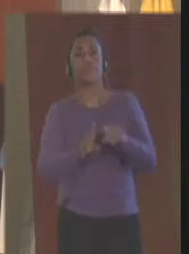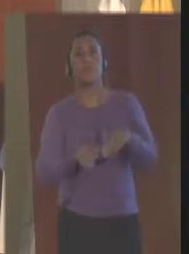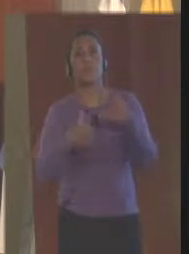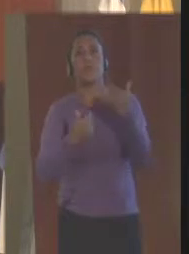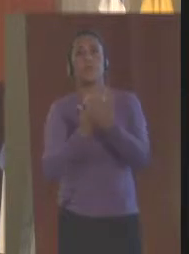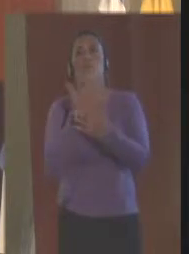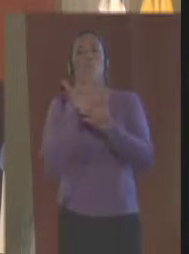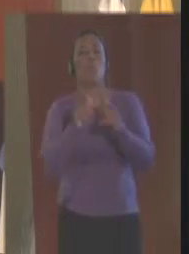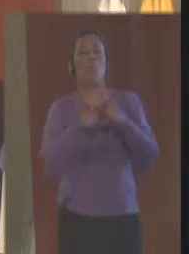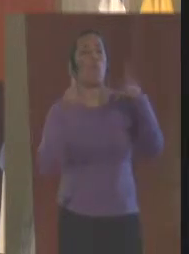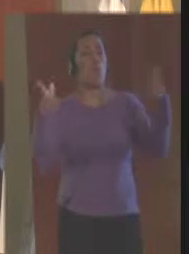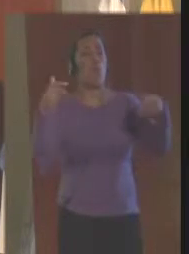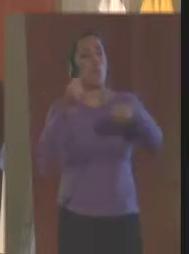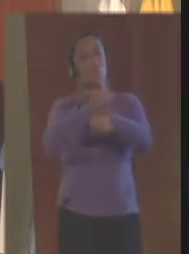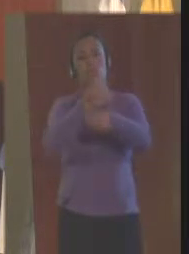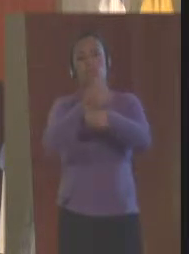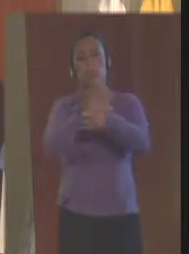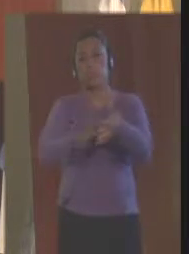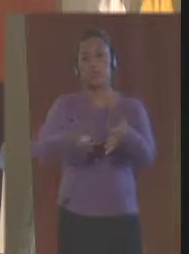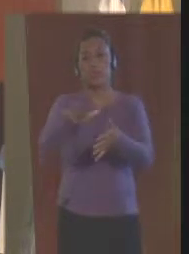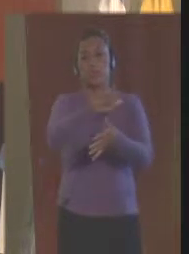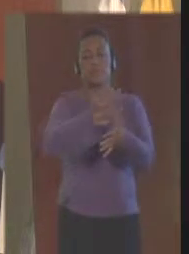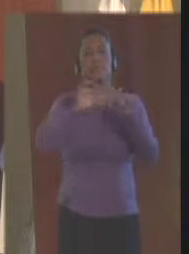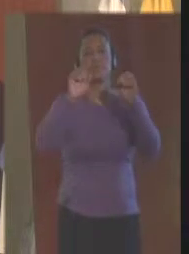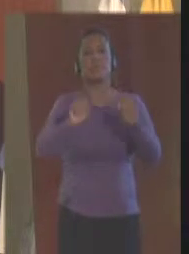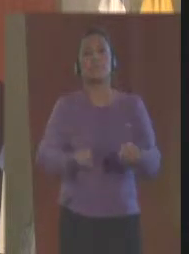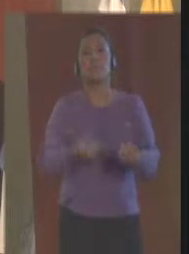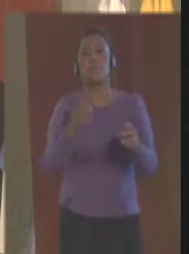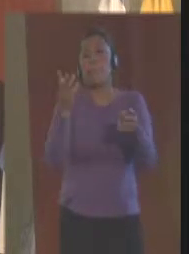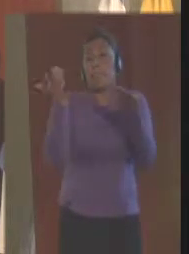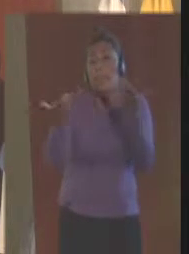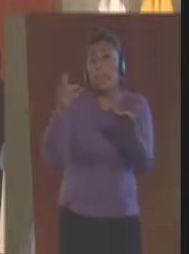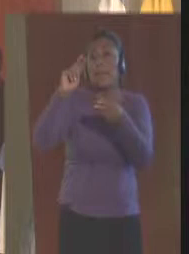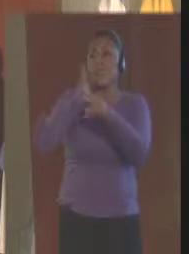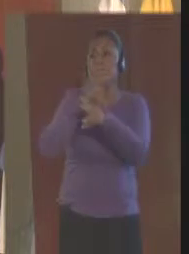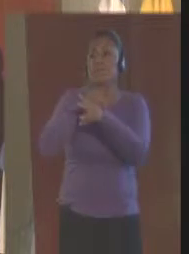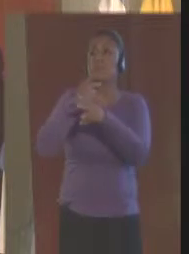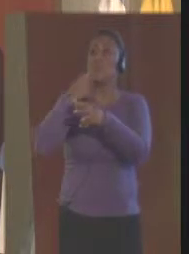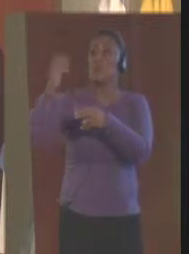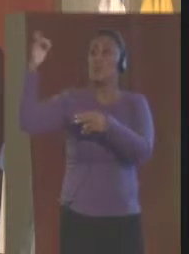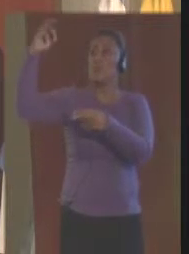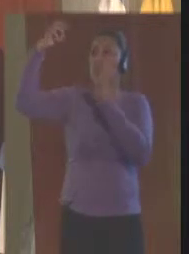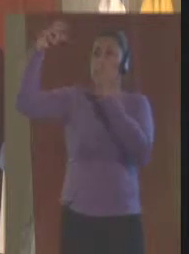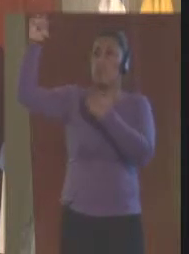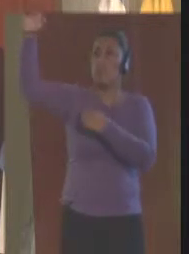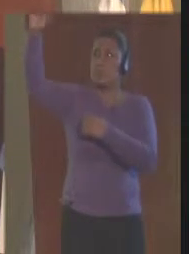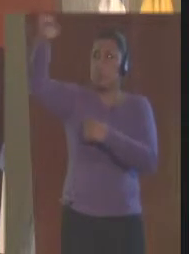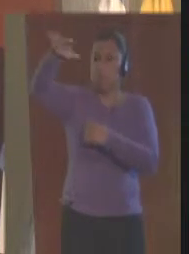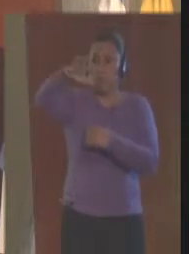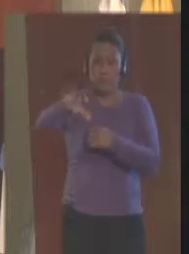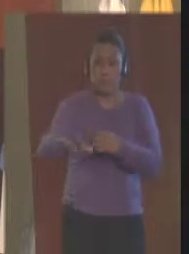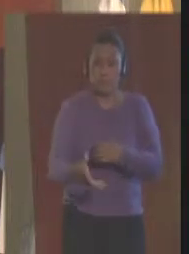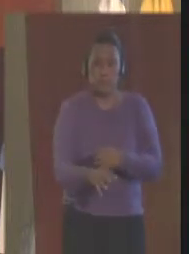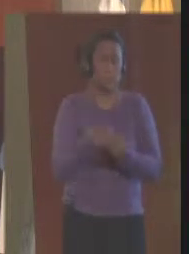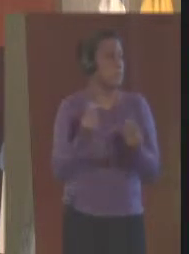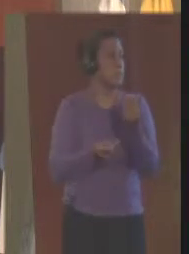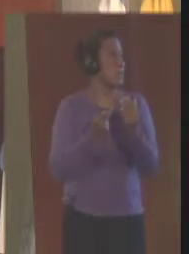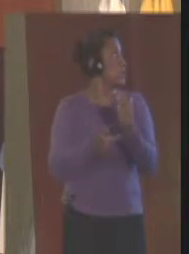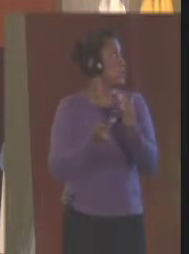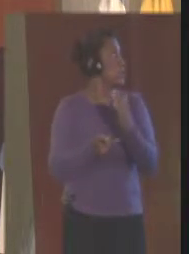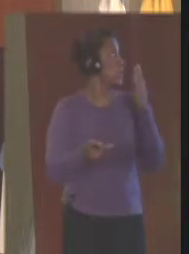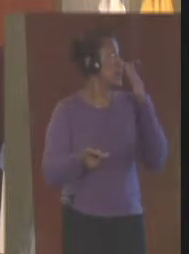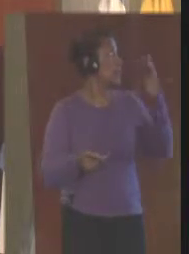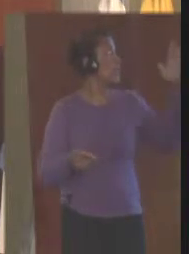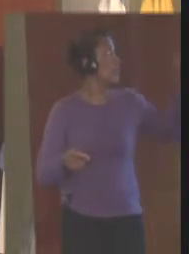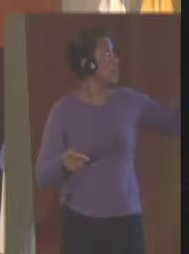de macrozonificación para la determinación de los peligros de deslizamientos, que es uno de los principales problemas que tenemos. Ahí podemos